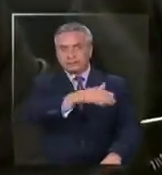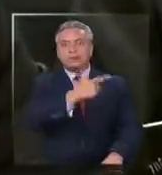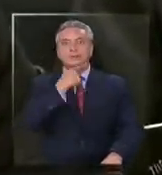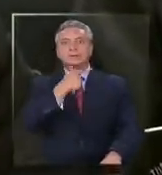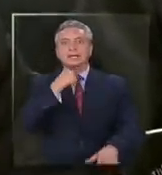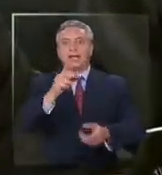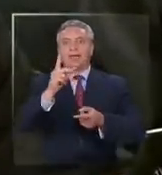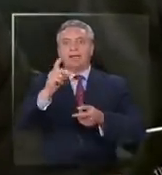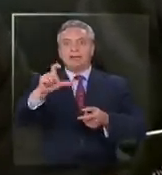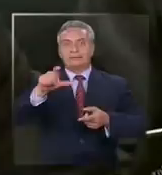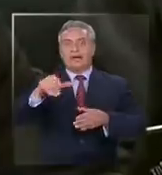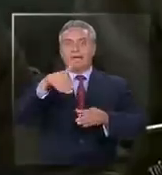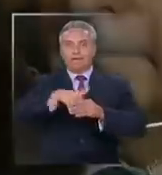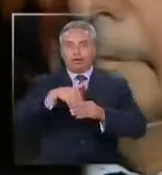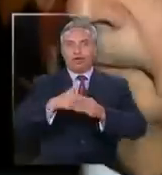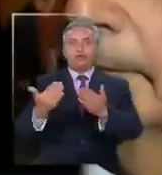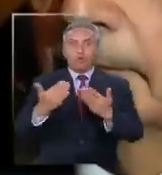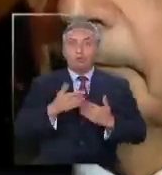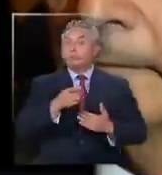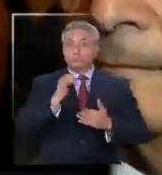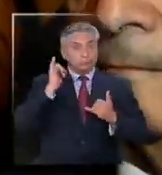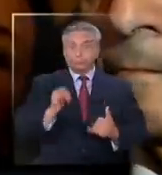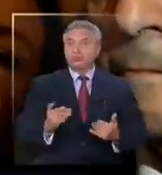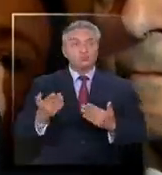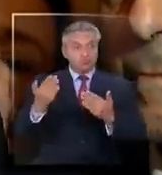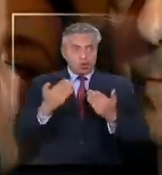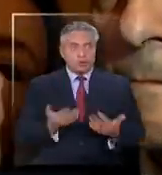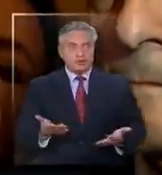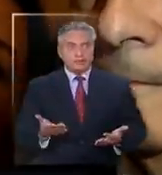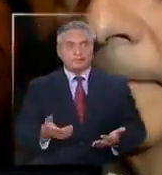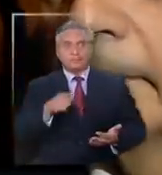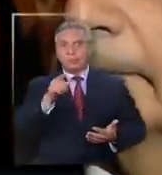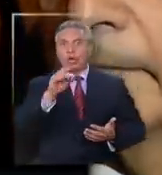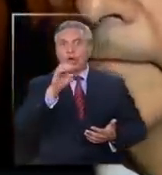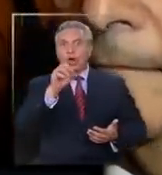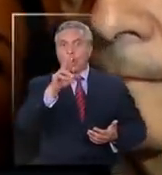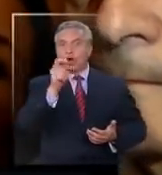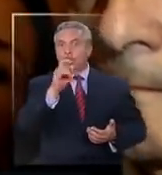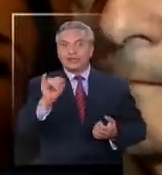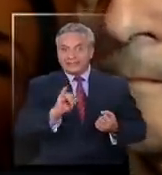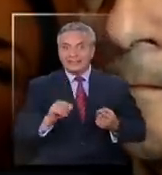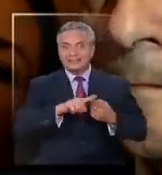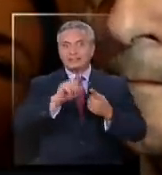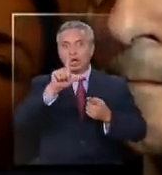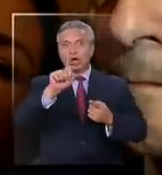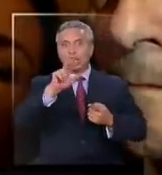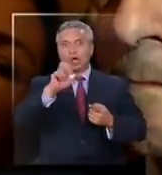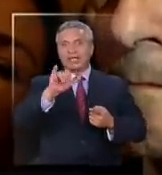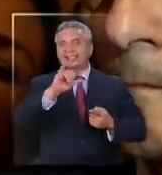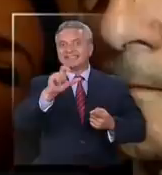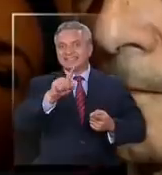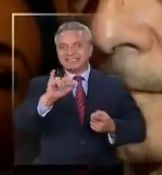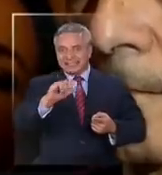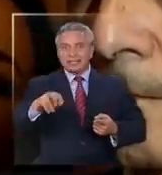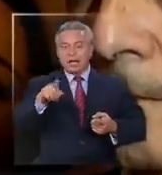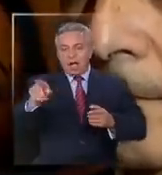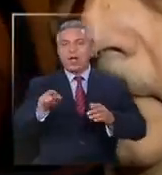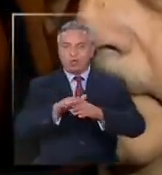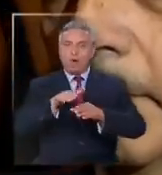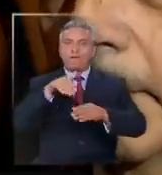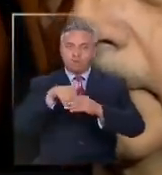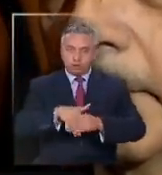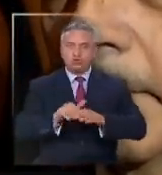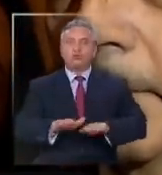Democracia Cristiana. Y así fue. Nuestros diputados, entonces, Ortiz y Lorenzini, van a votar en consecuencia a favor